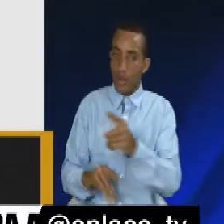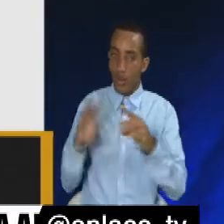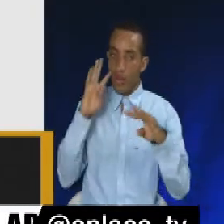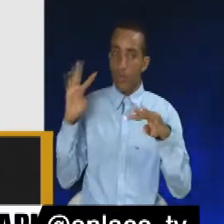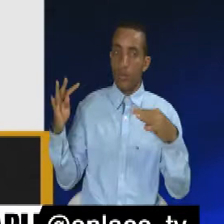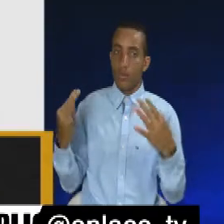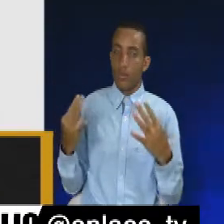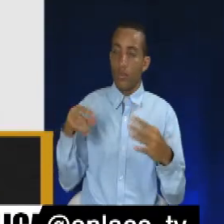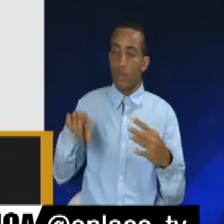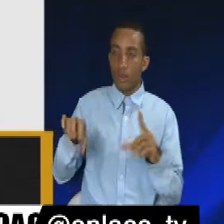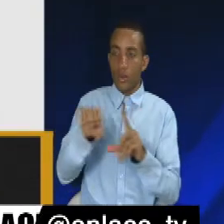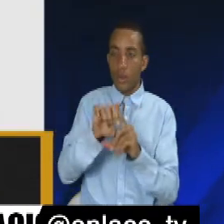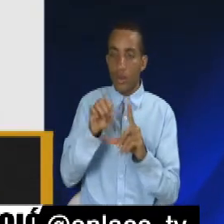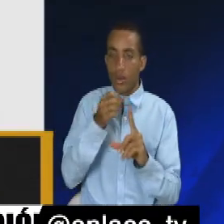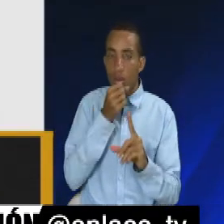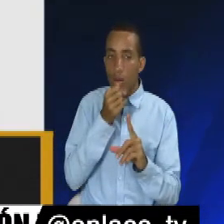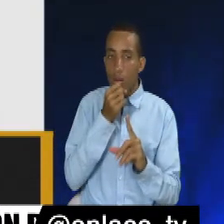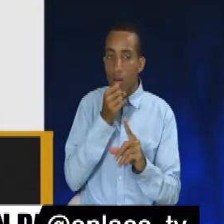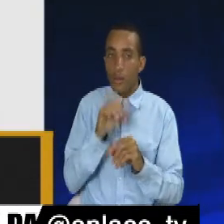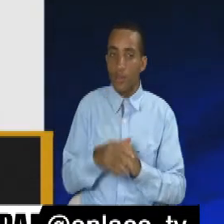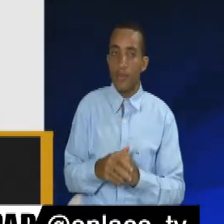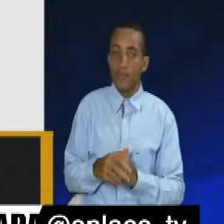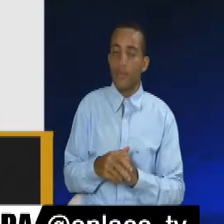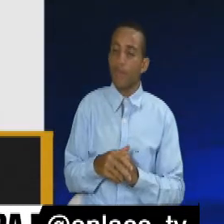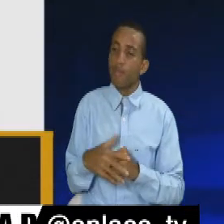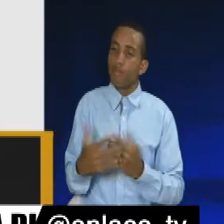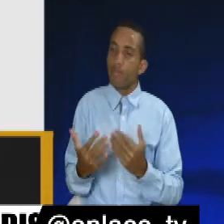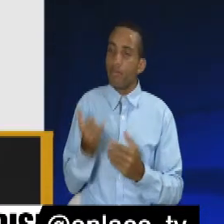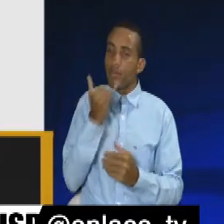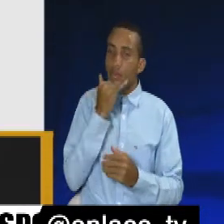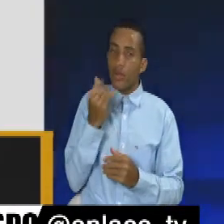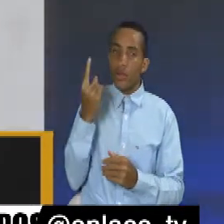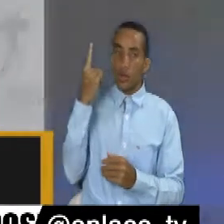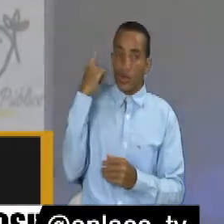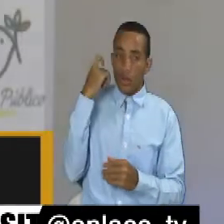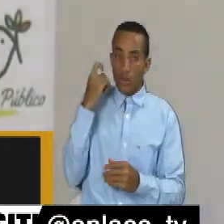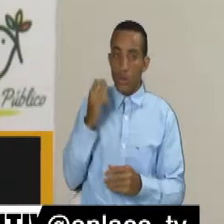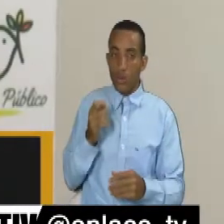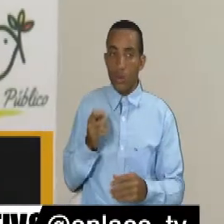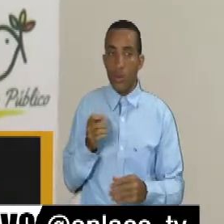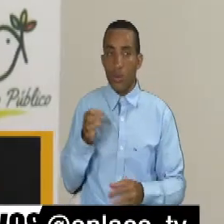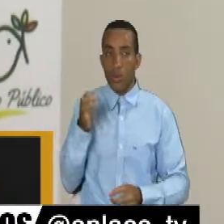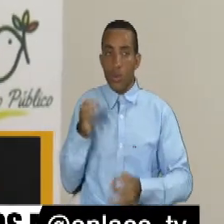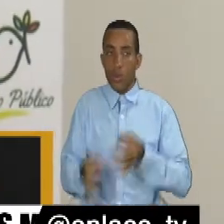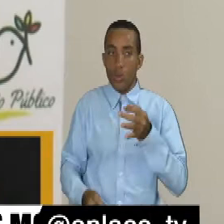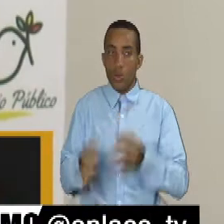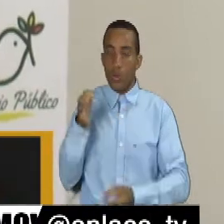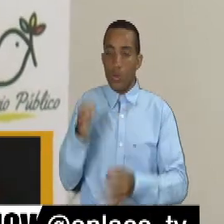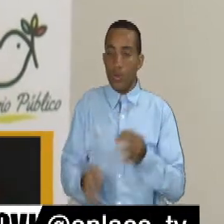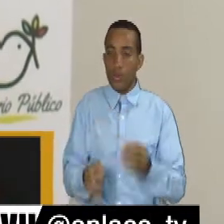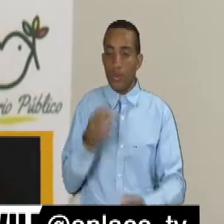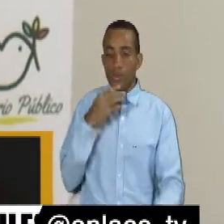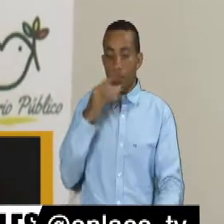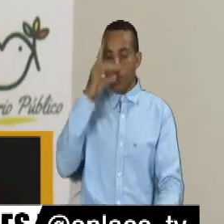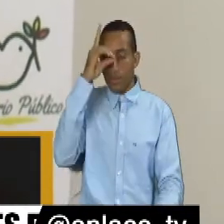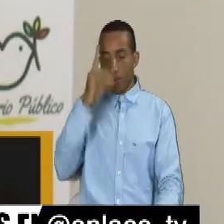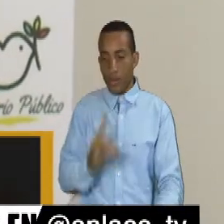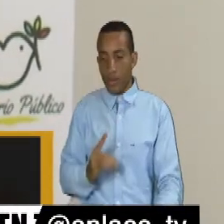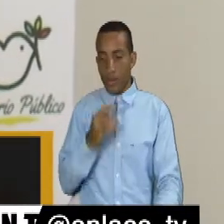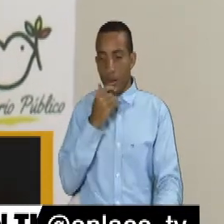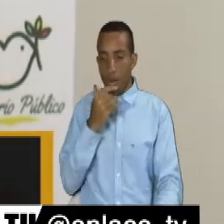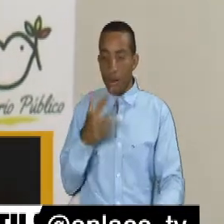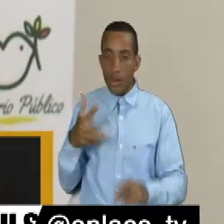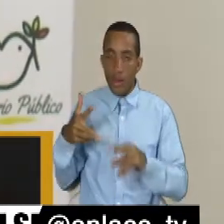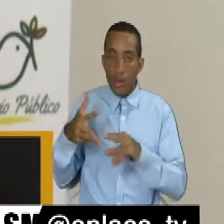este noticiero. Lo que sucede es que ayer la juez segundo promiscuo de familia tomó una decisión de suspender